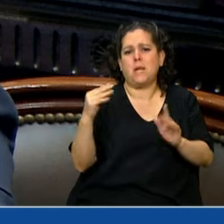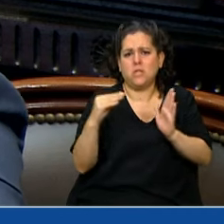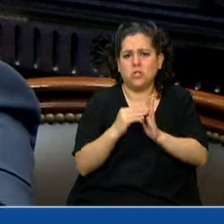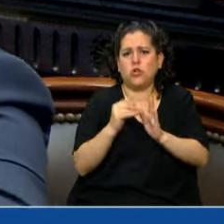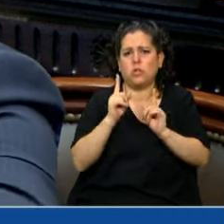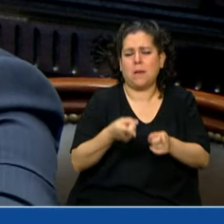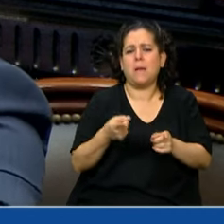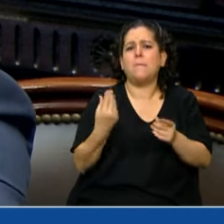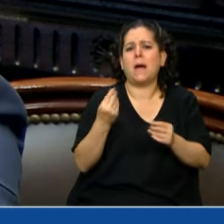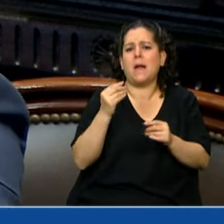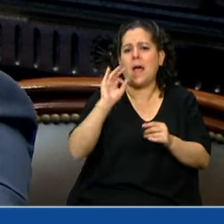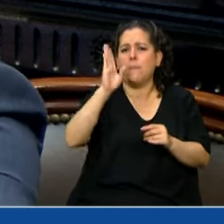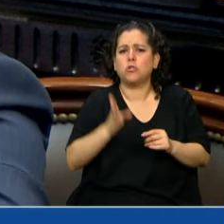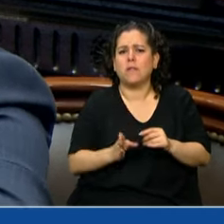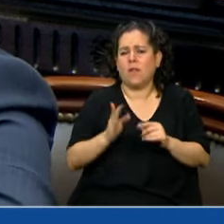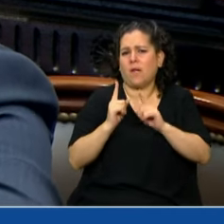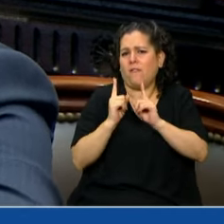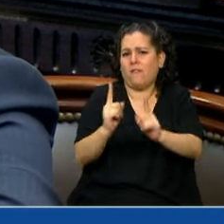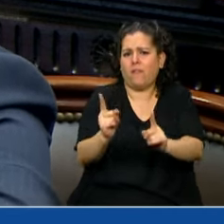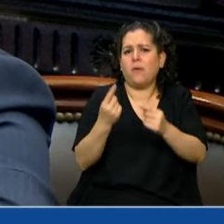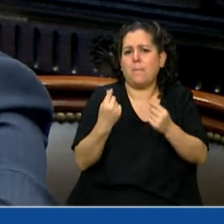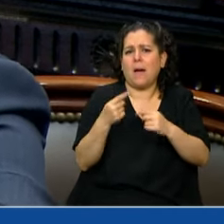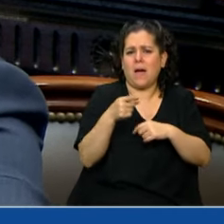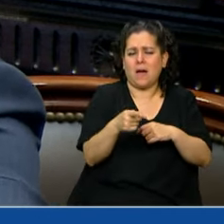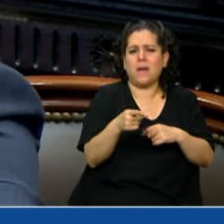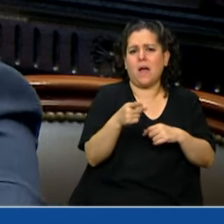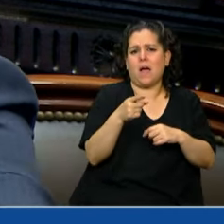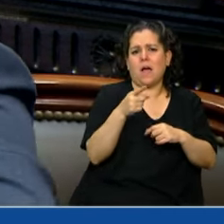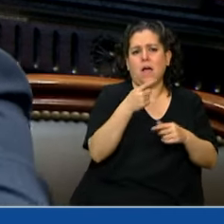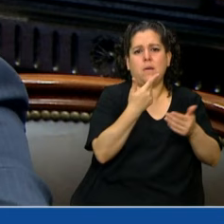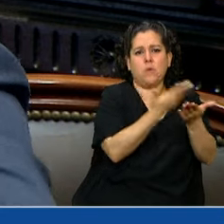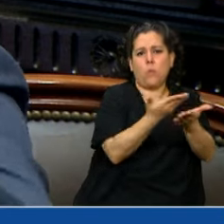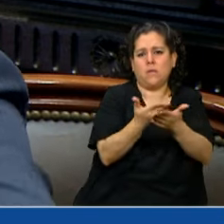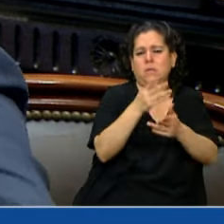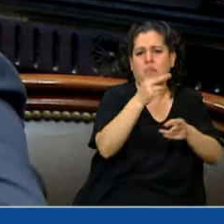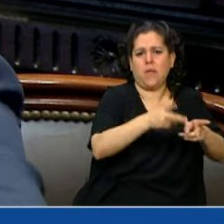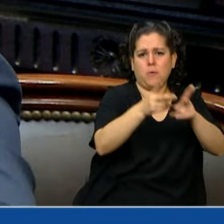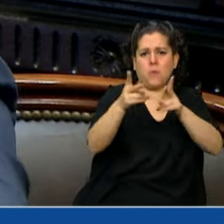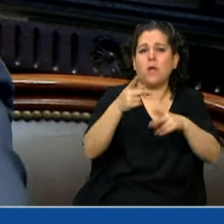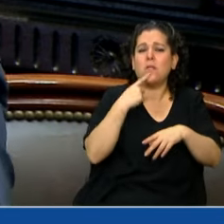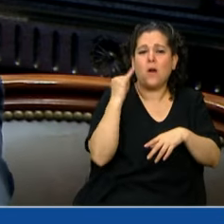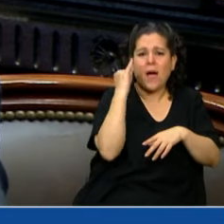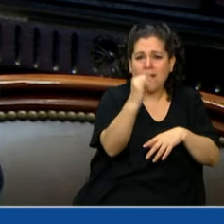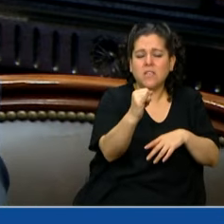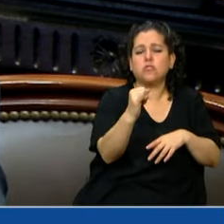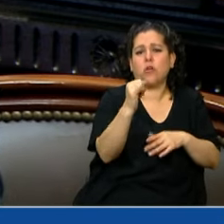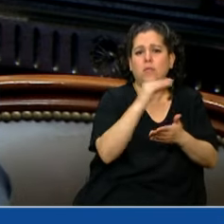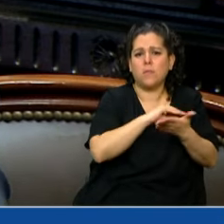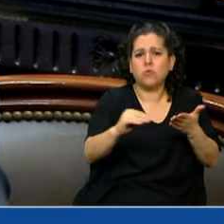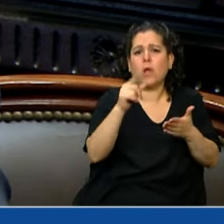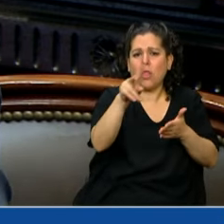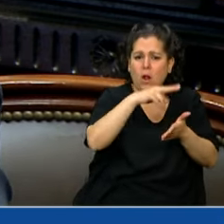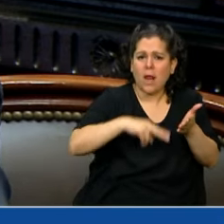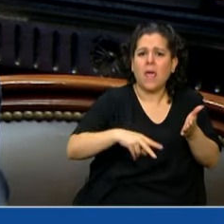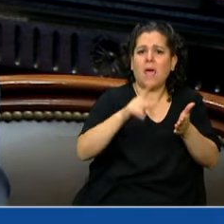índice fijar este índice que lleva la retracción de la oferta de Propiedad y le digo diputado hman lee el informe de la ciudad de